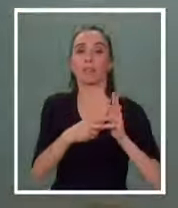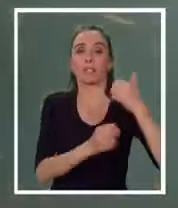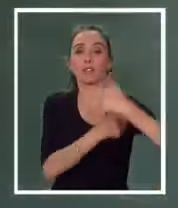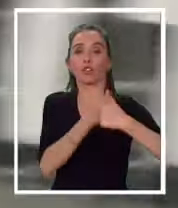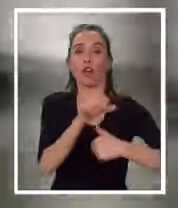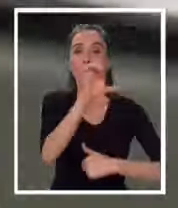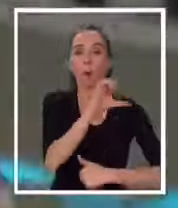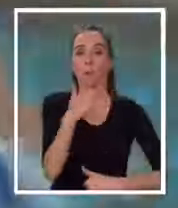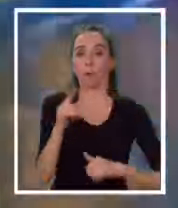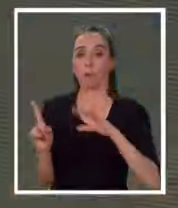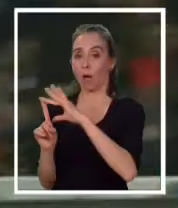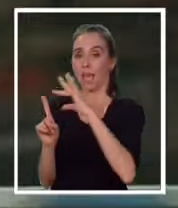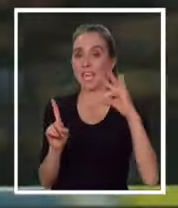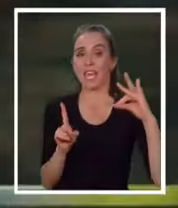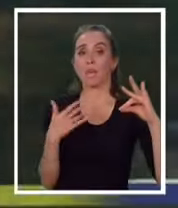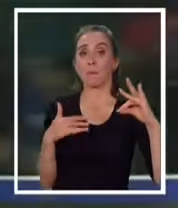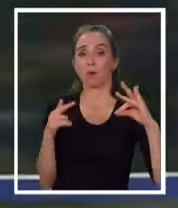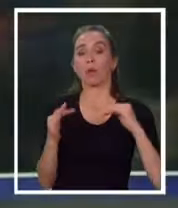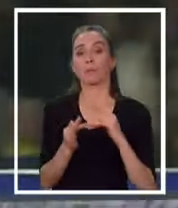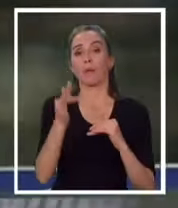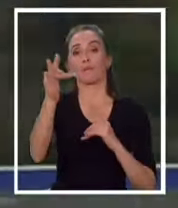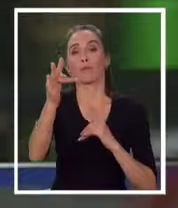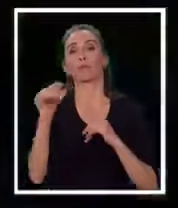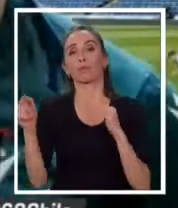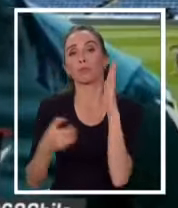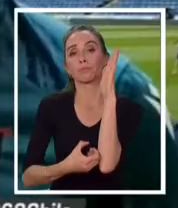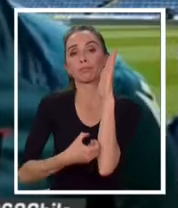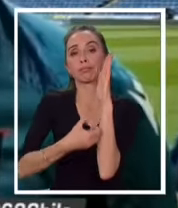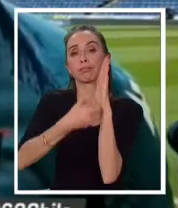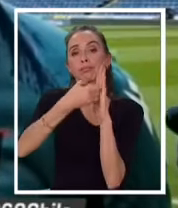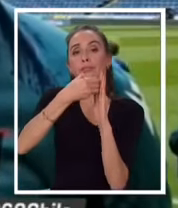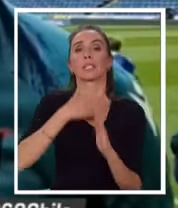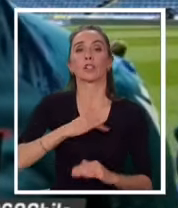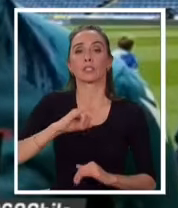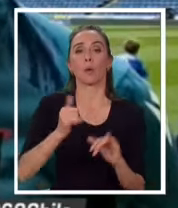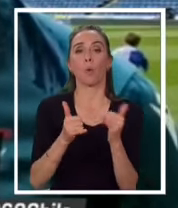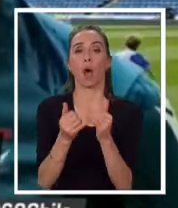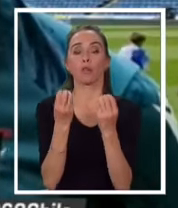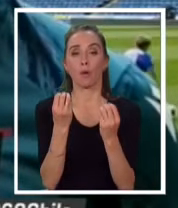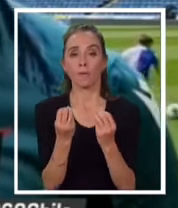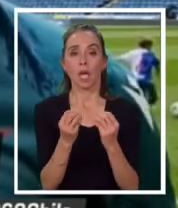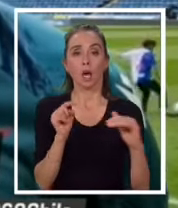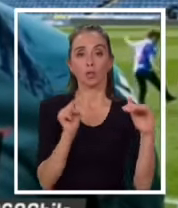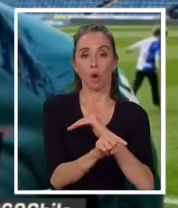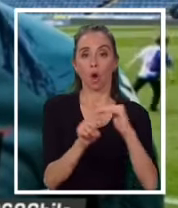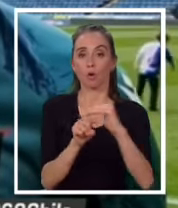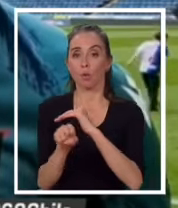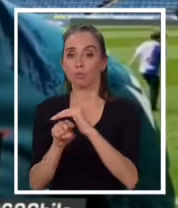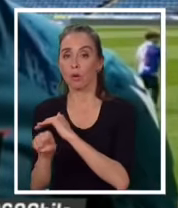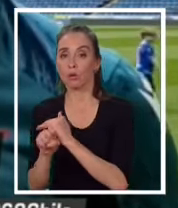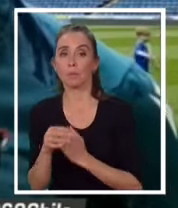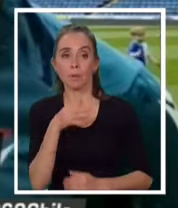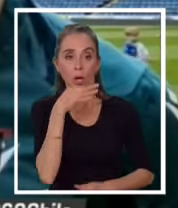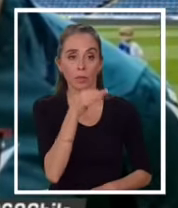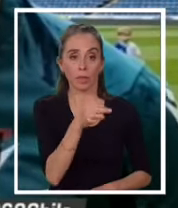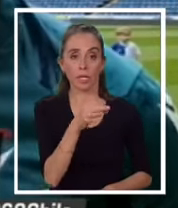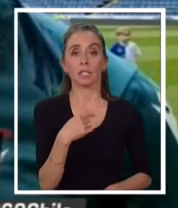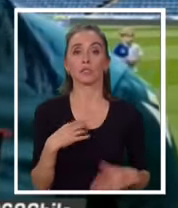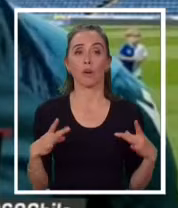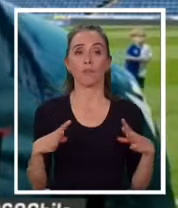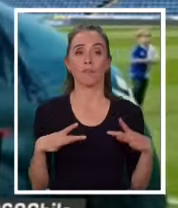liga europea importante es vital para lo que viene en su carrera. Quiero seguir jugando bien, marcando goles, pero como dije,